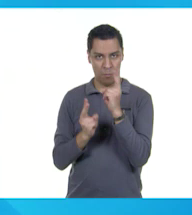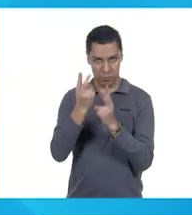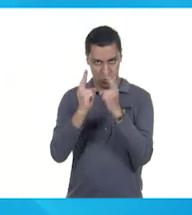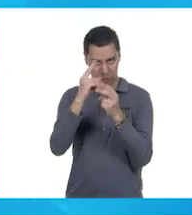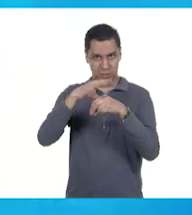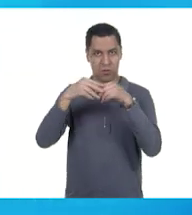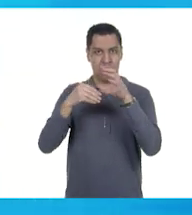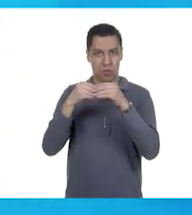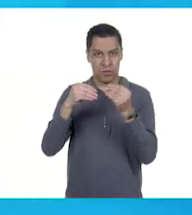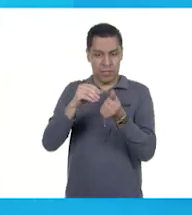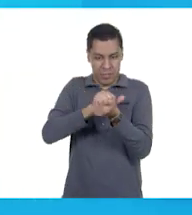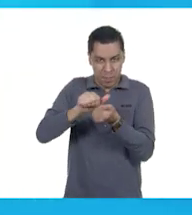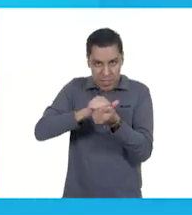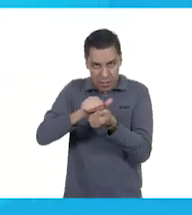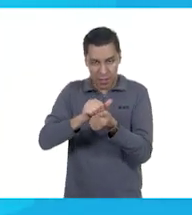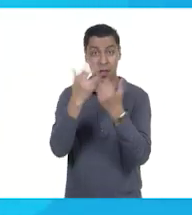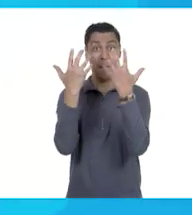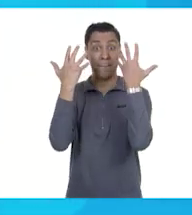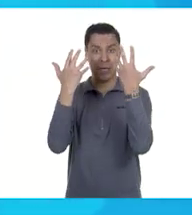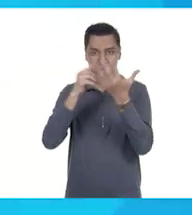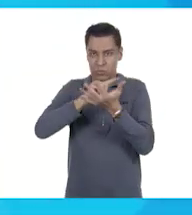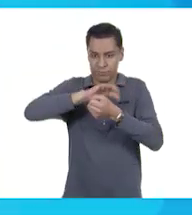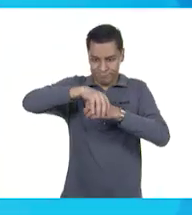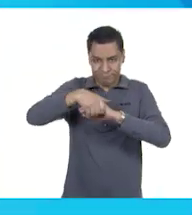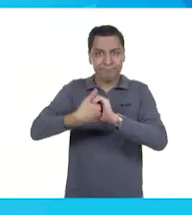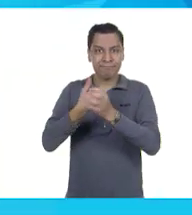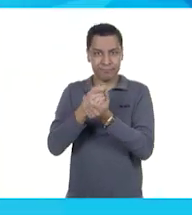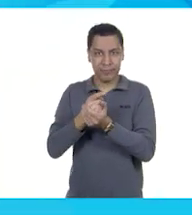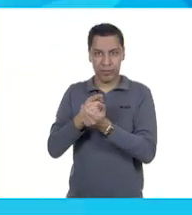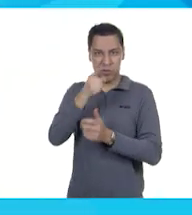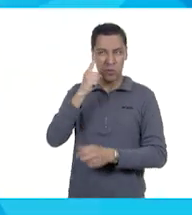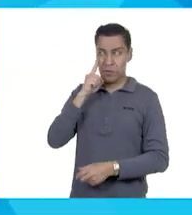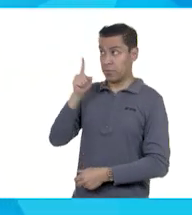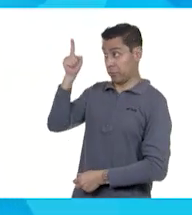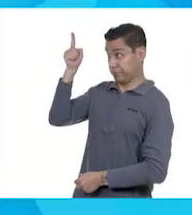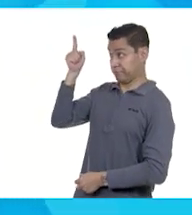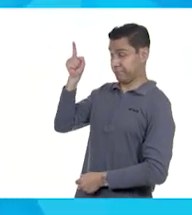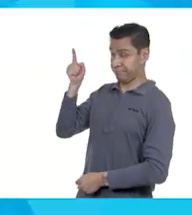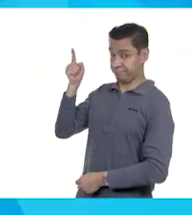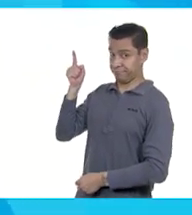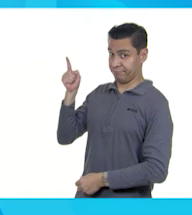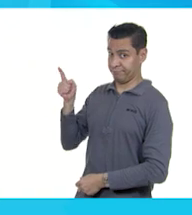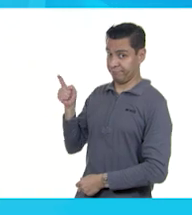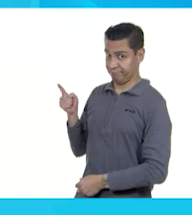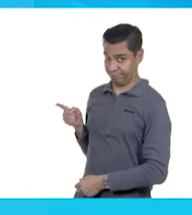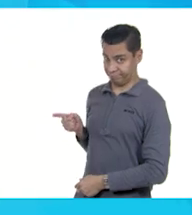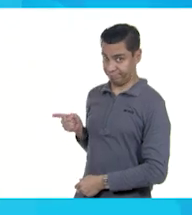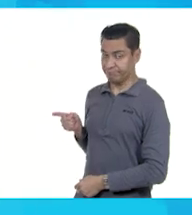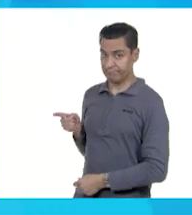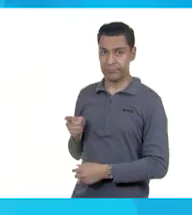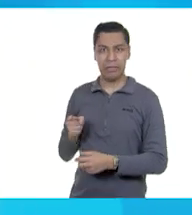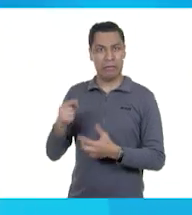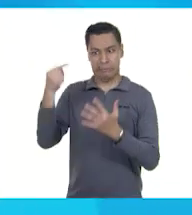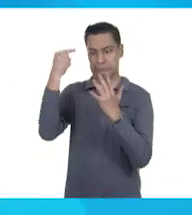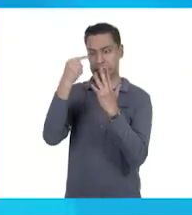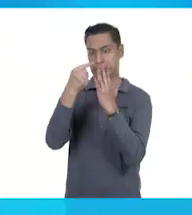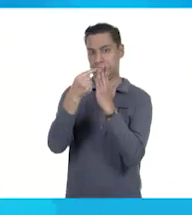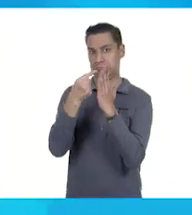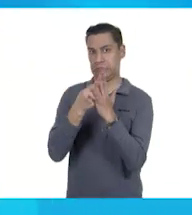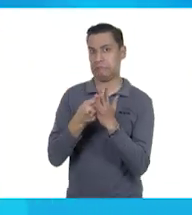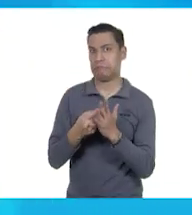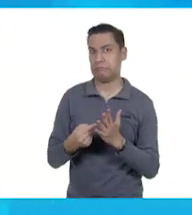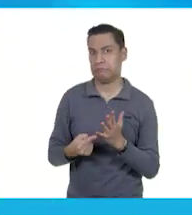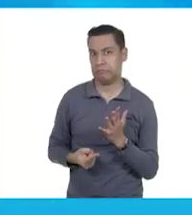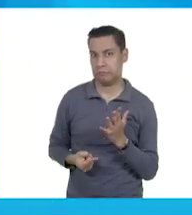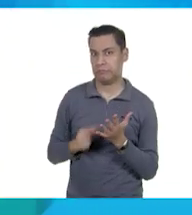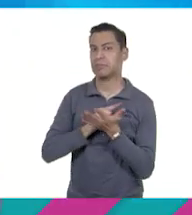verduras, lavarnos las manos. Ahí lo están viendo en pantalla. Tenemos algunos hábitos de higiene que podemos seguir repasando día tras día.